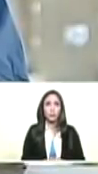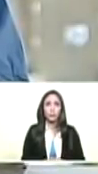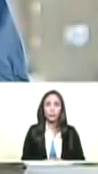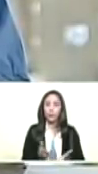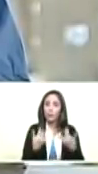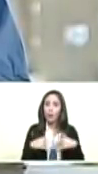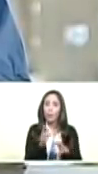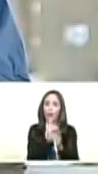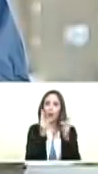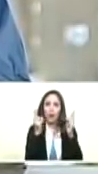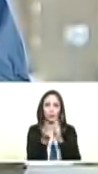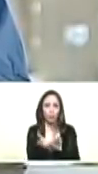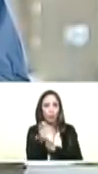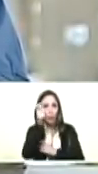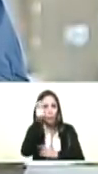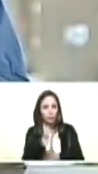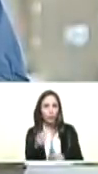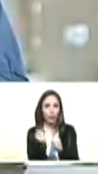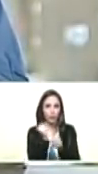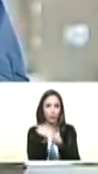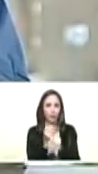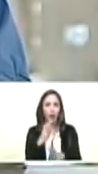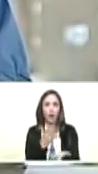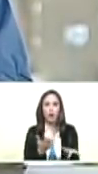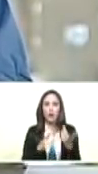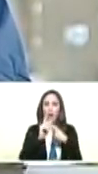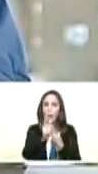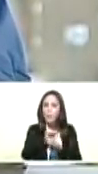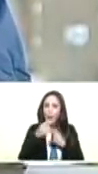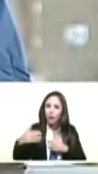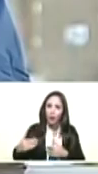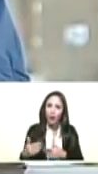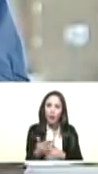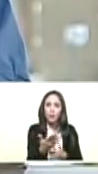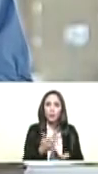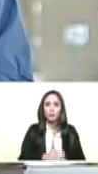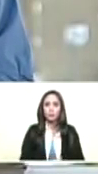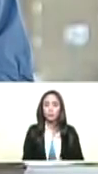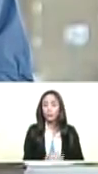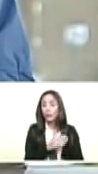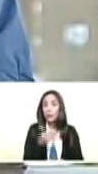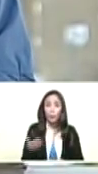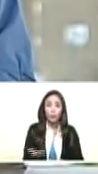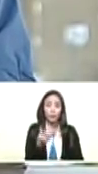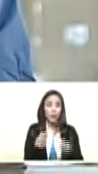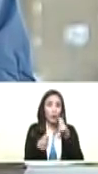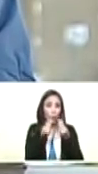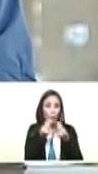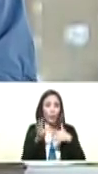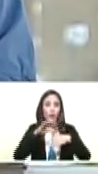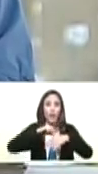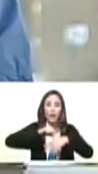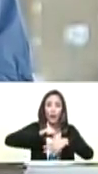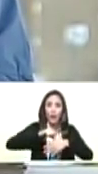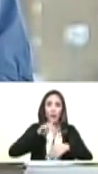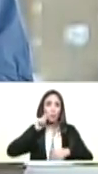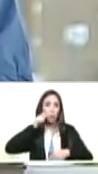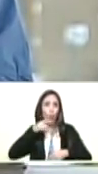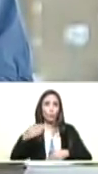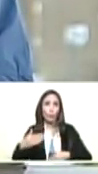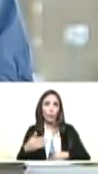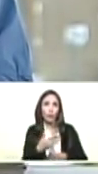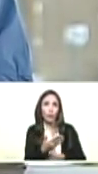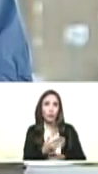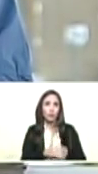con los pescadores, pescadoras, para que llegue la proteína animal. La proteína animal es vital. Y Venezuela tiene, mira ahí, y